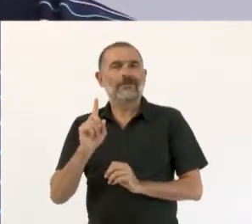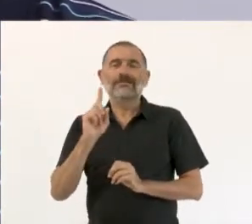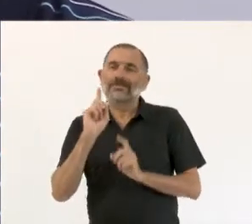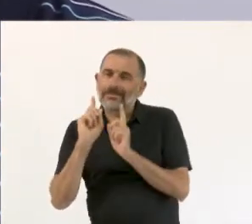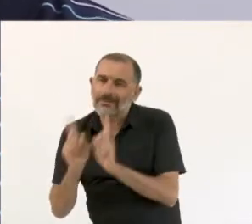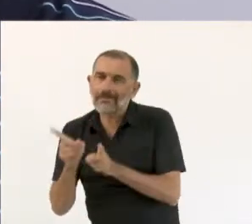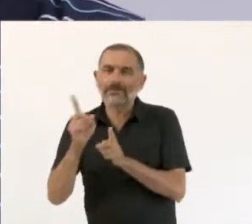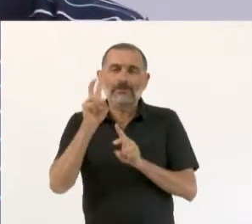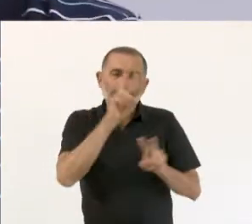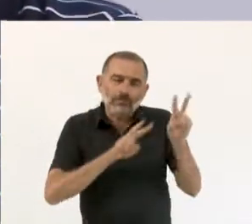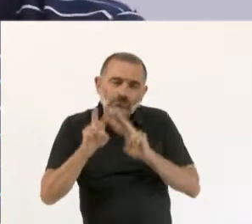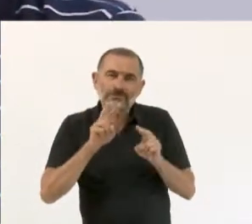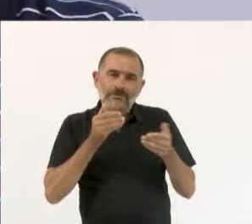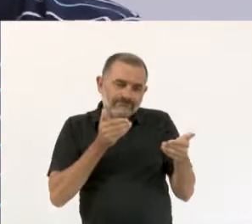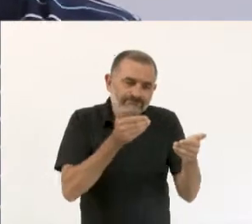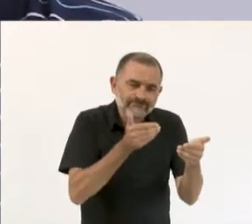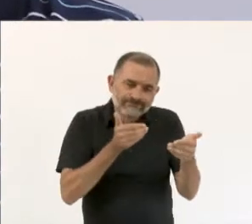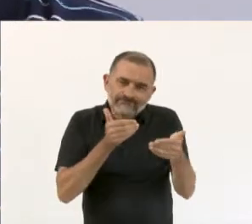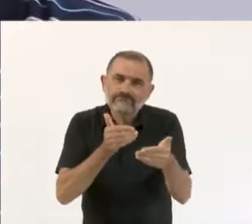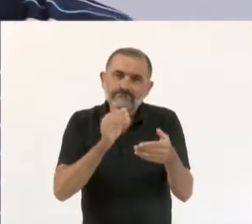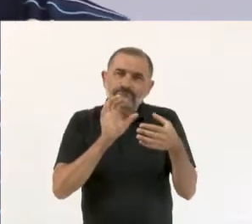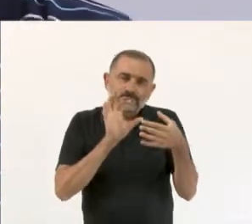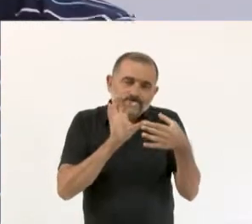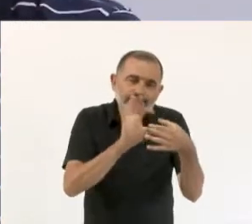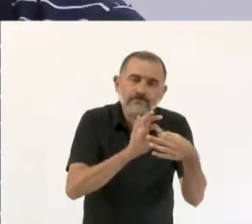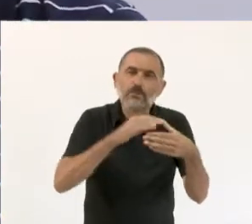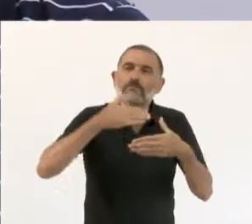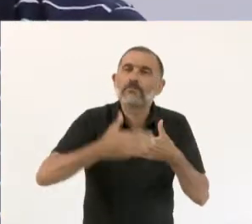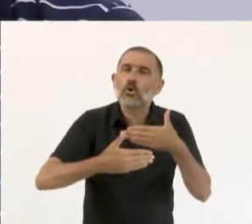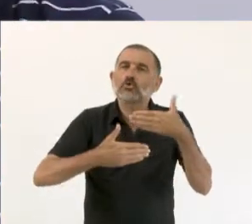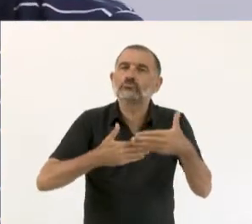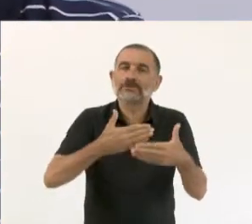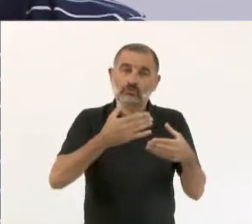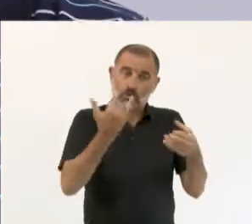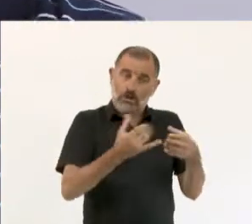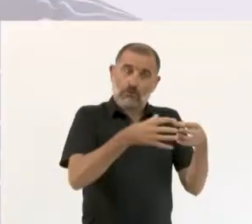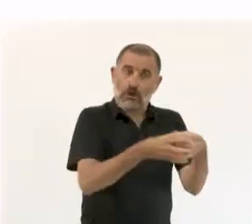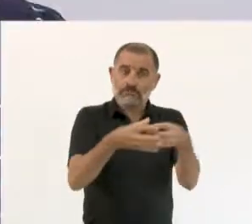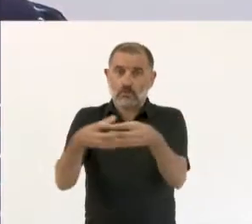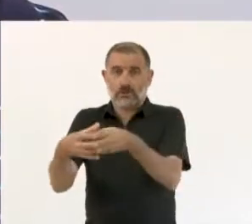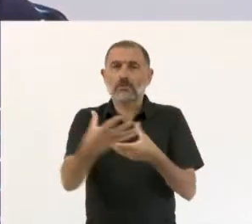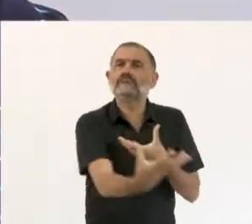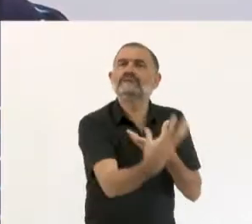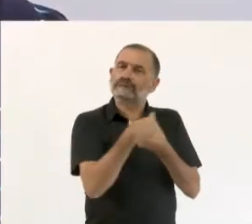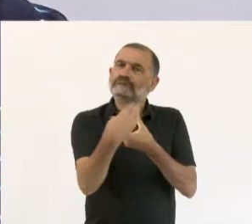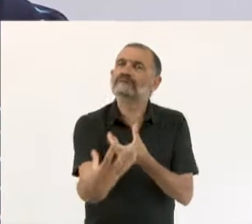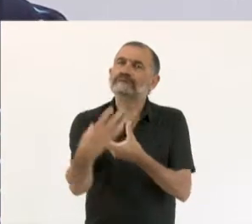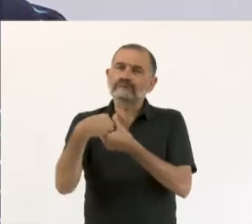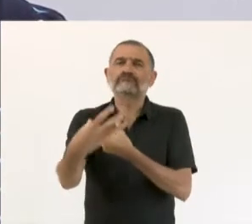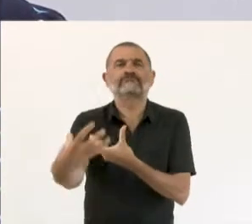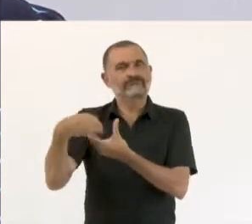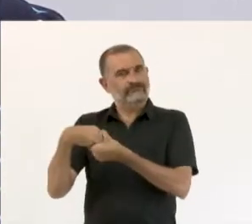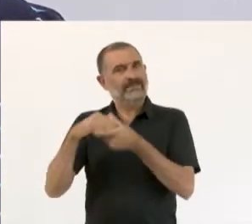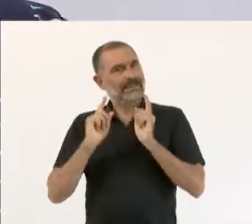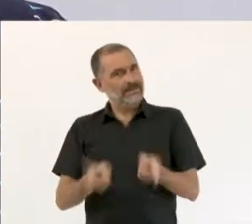justamente ha podido desarrollar determinadas estrategias y procesos en donde las comunidades participan. La posibilidad de tener este